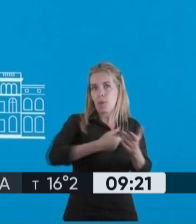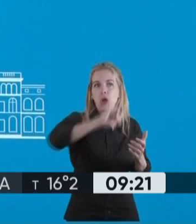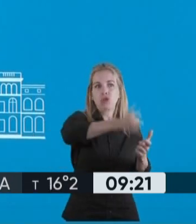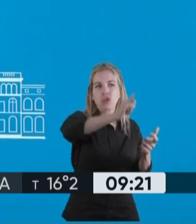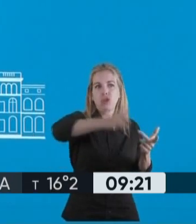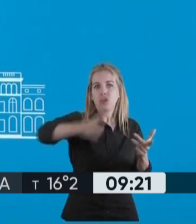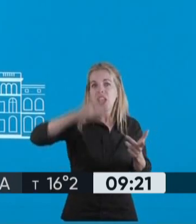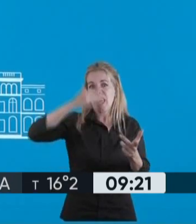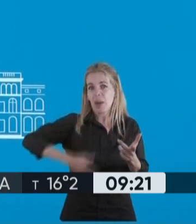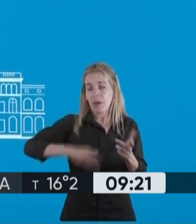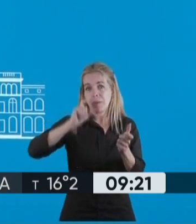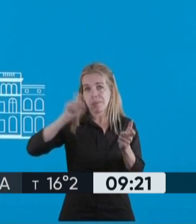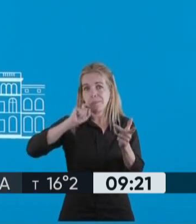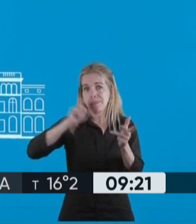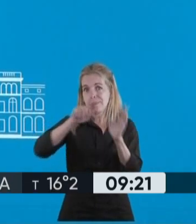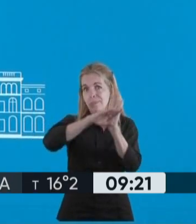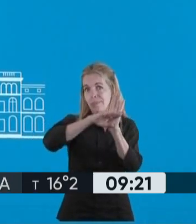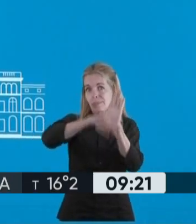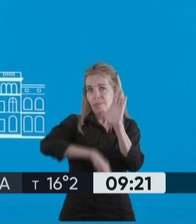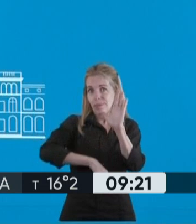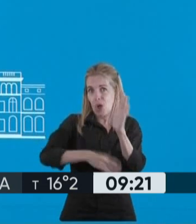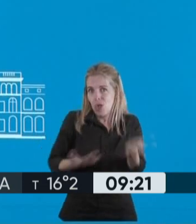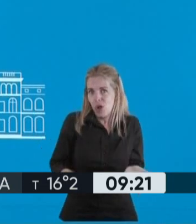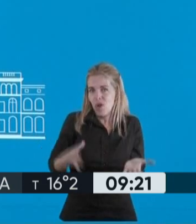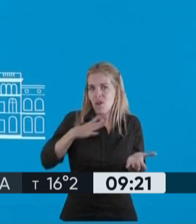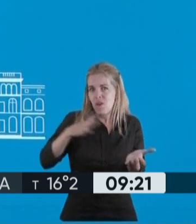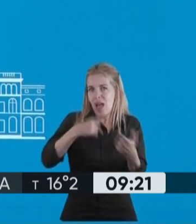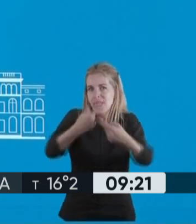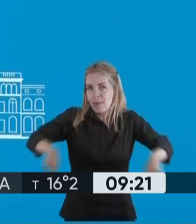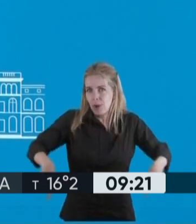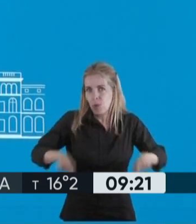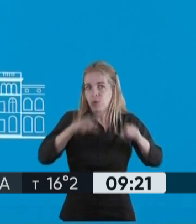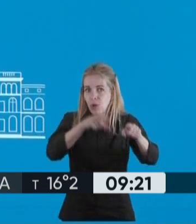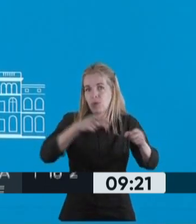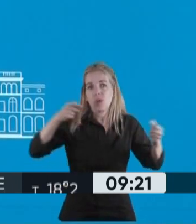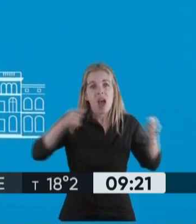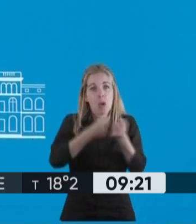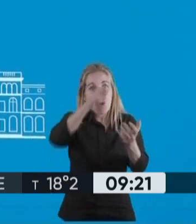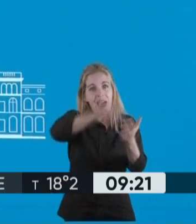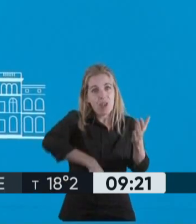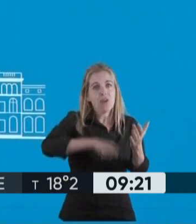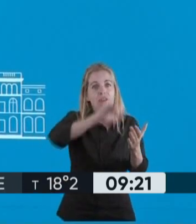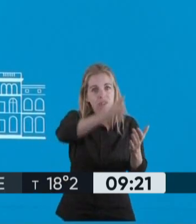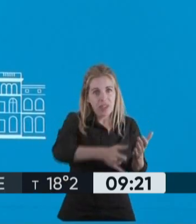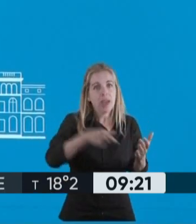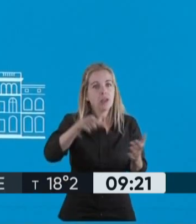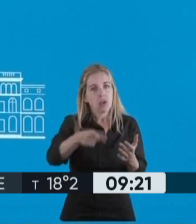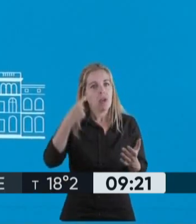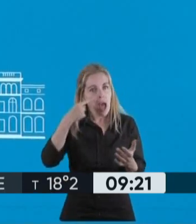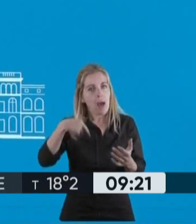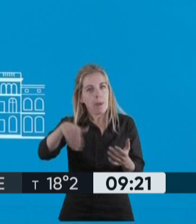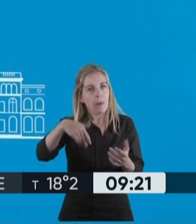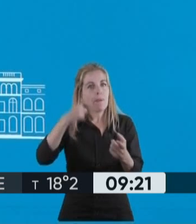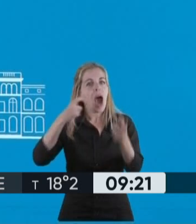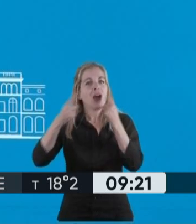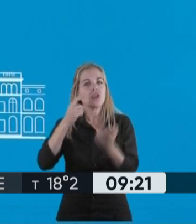tener los productos a determinado precio y después no mandan los productos a las góndolas, con lo cual ese acuerdo es una cosa en la mesa de negociación y otra en la realidad. Vamos a